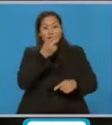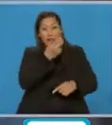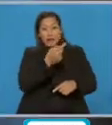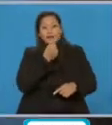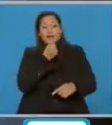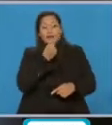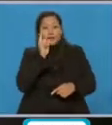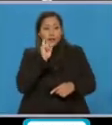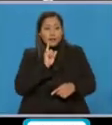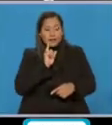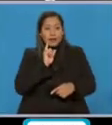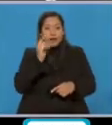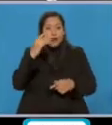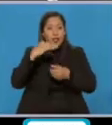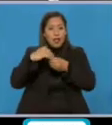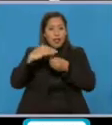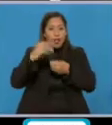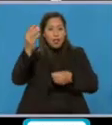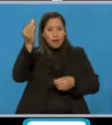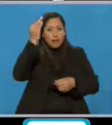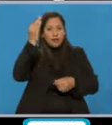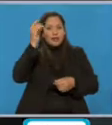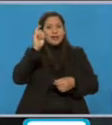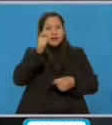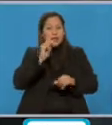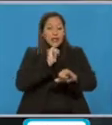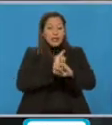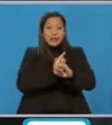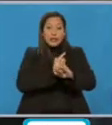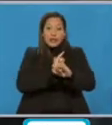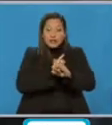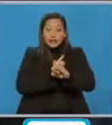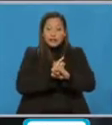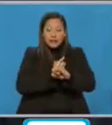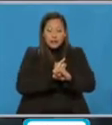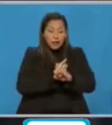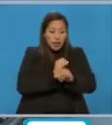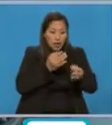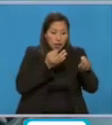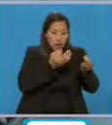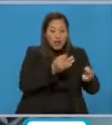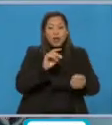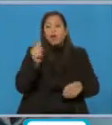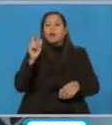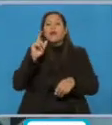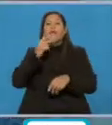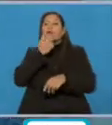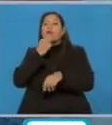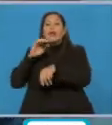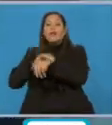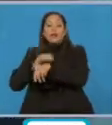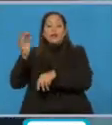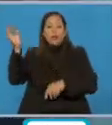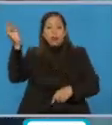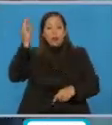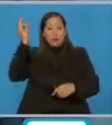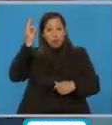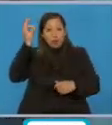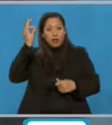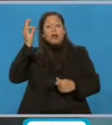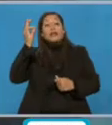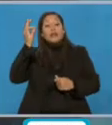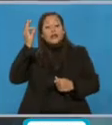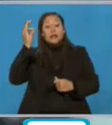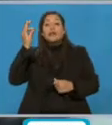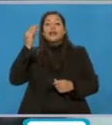dejan convencer, una a través de redes sociales y la otra por un amigo cercano, de que tienen